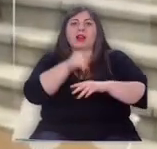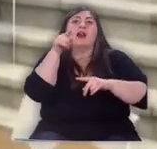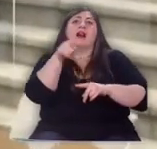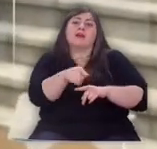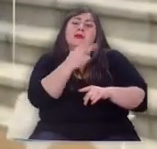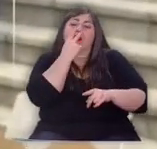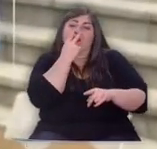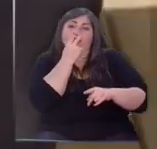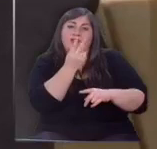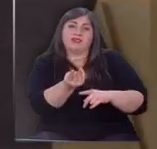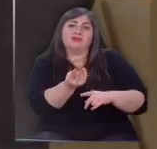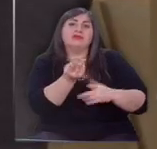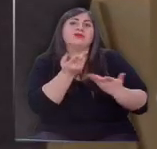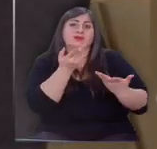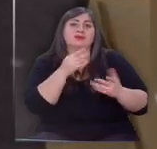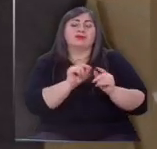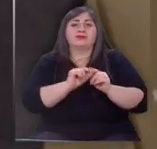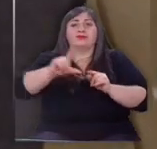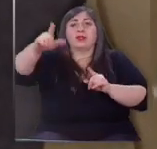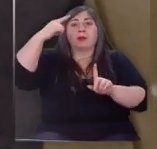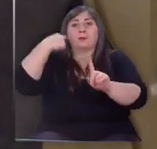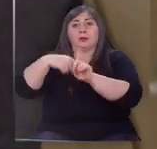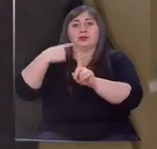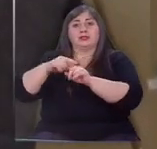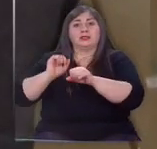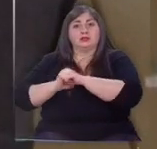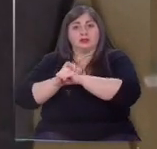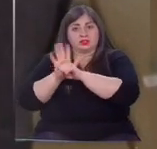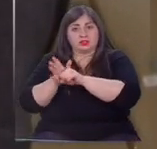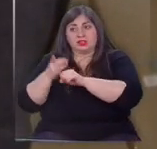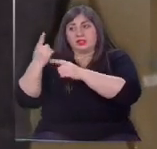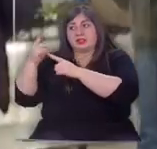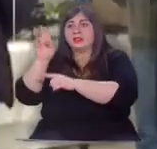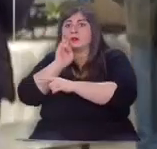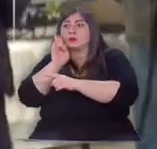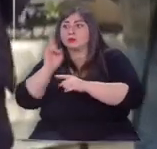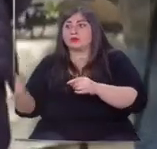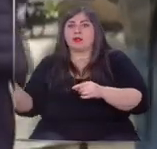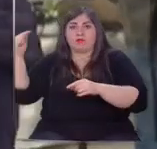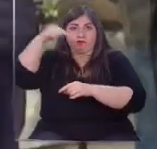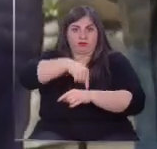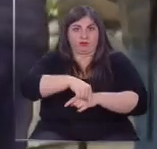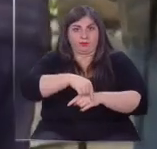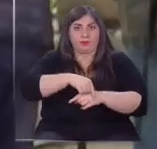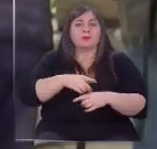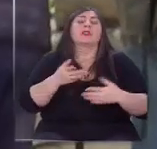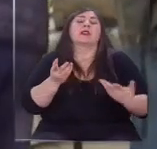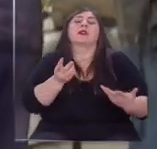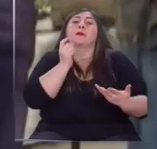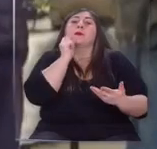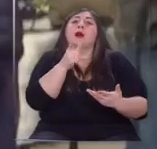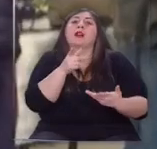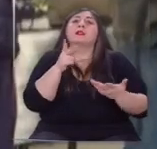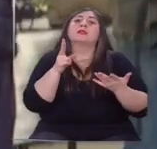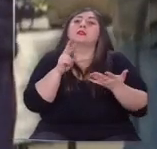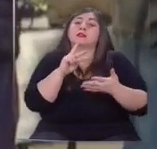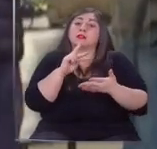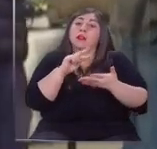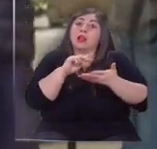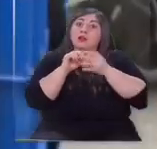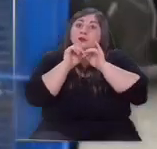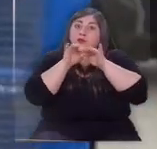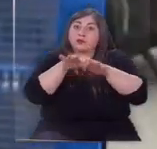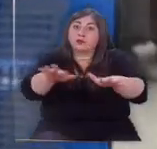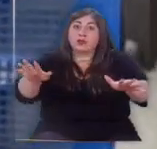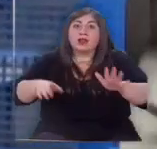registrar un incremento de los casos de positivos de coronavirus procedentes del país euroasiático. Los contagios importados, como se les conoce,